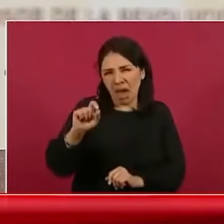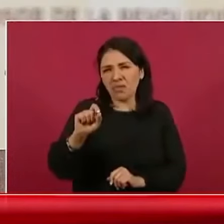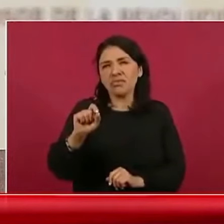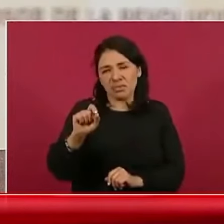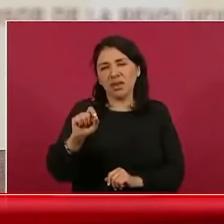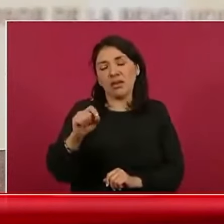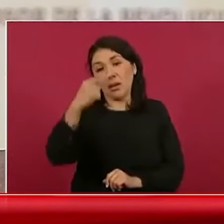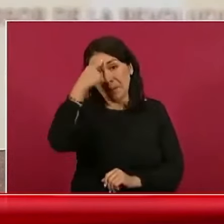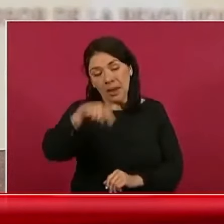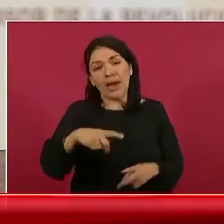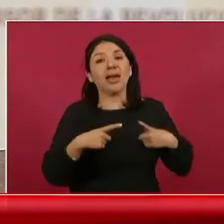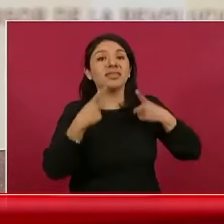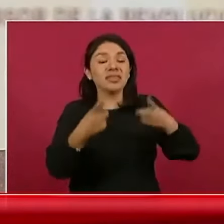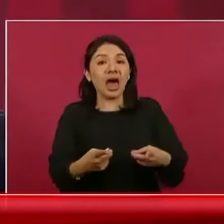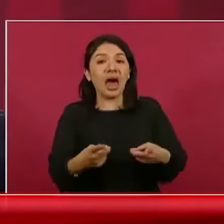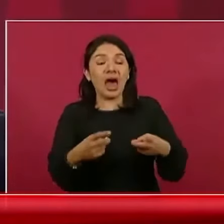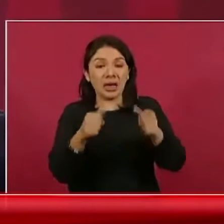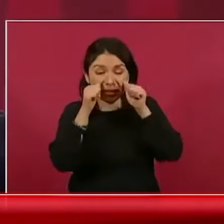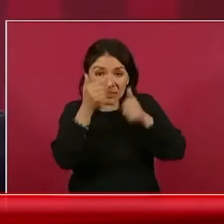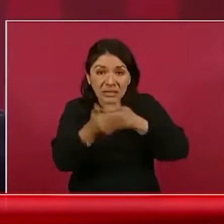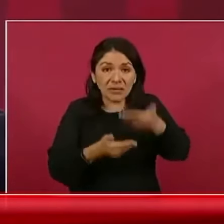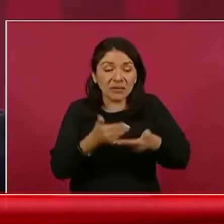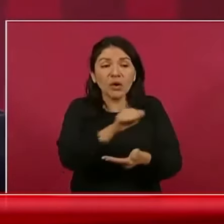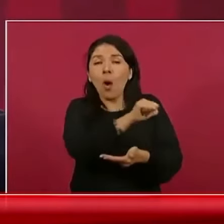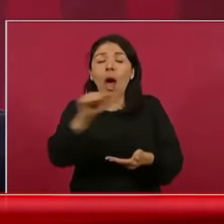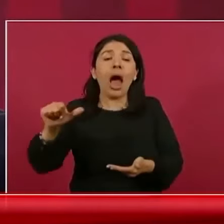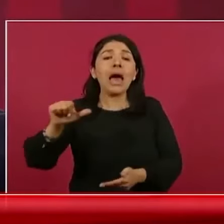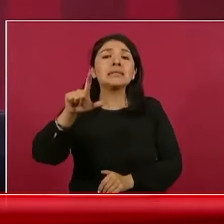servicio a 70.000